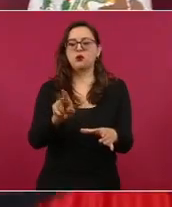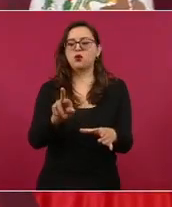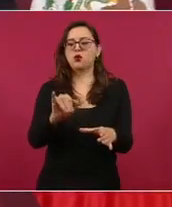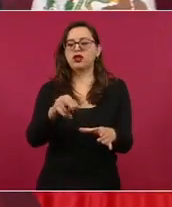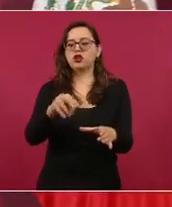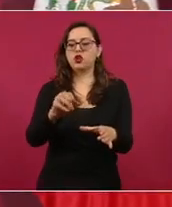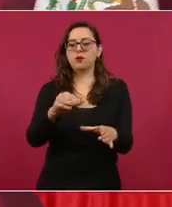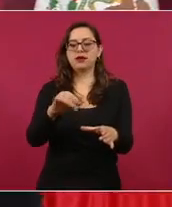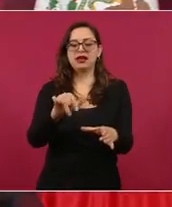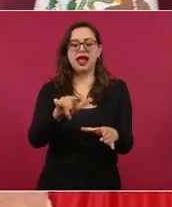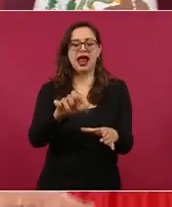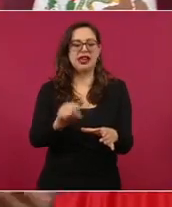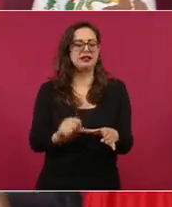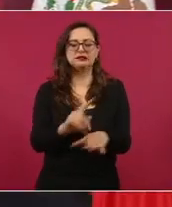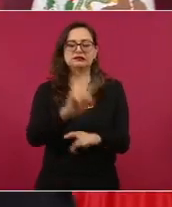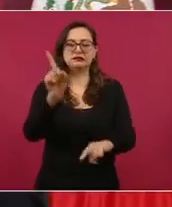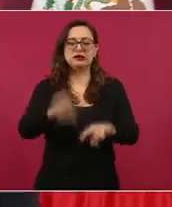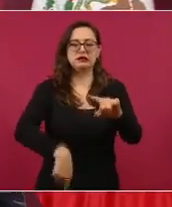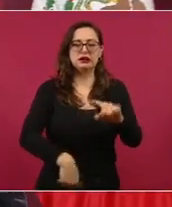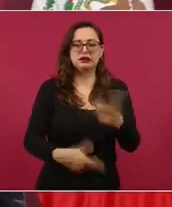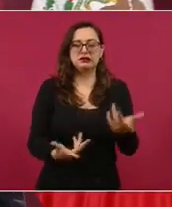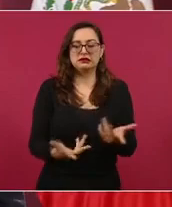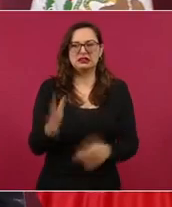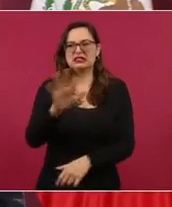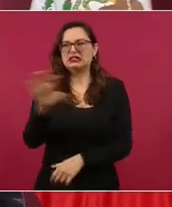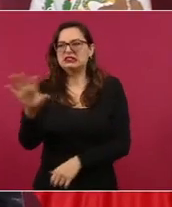¿Y por qué 500 y no 300?